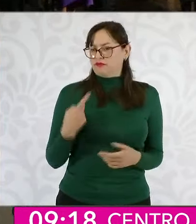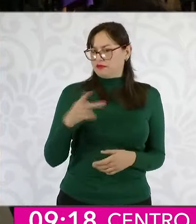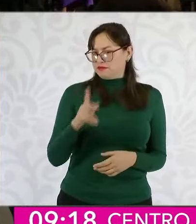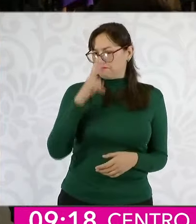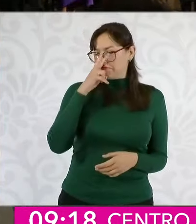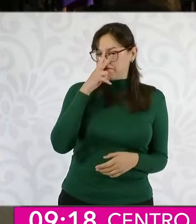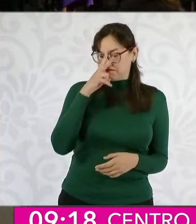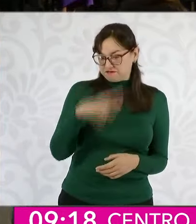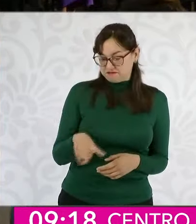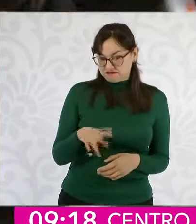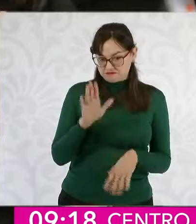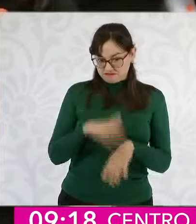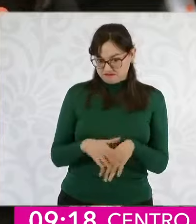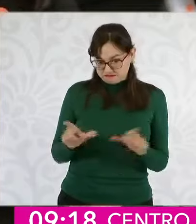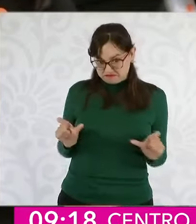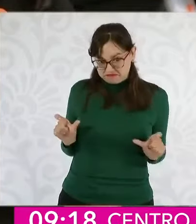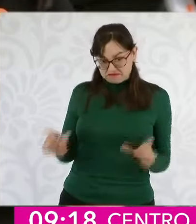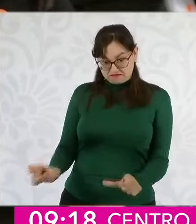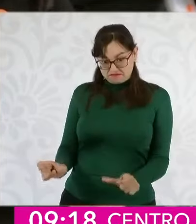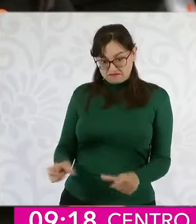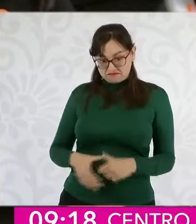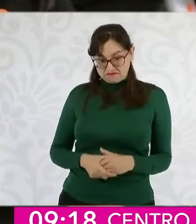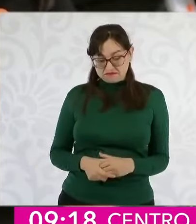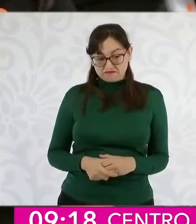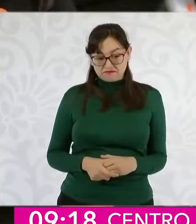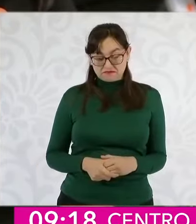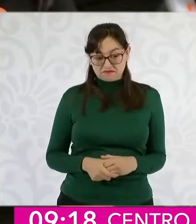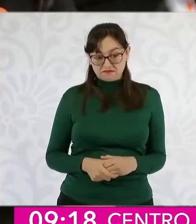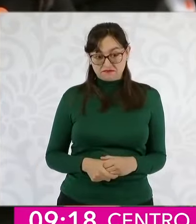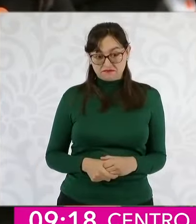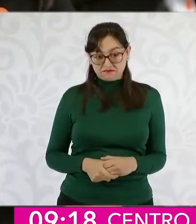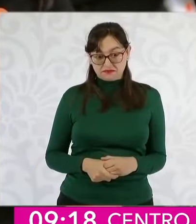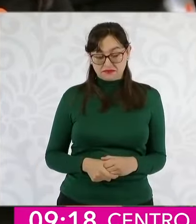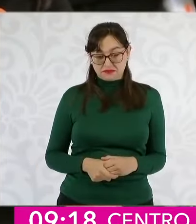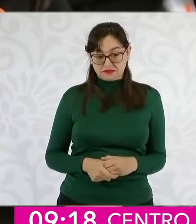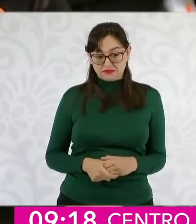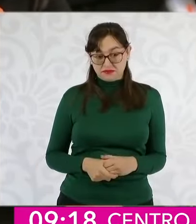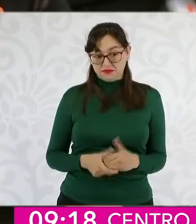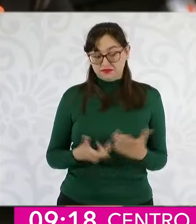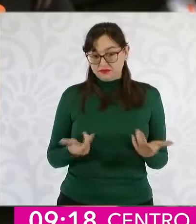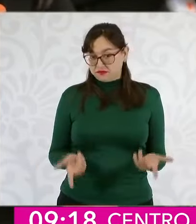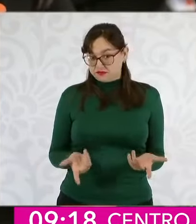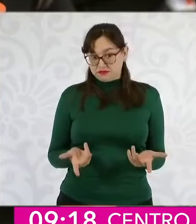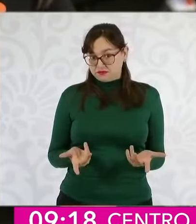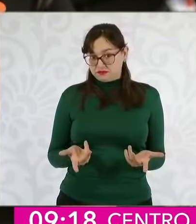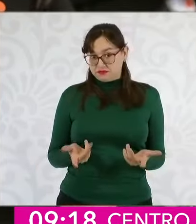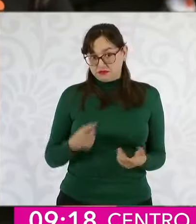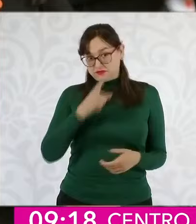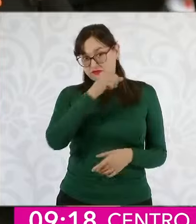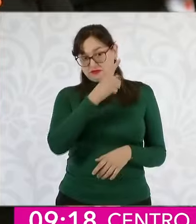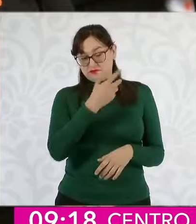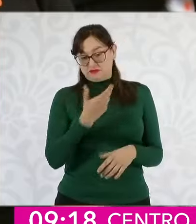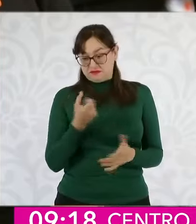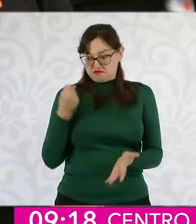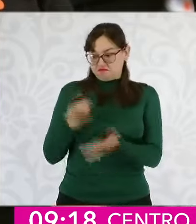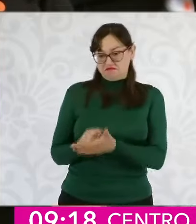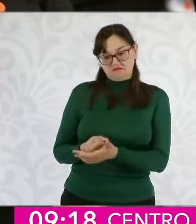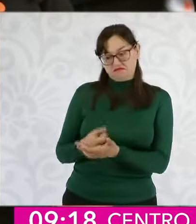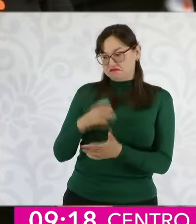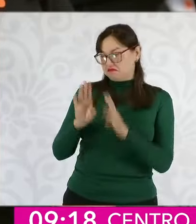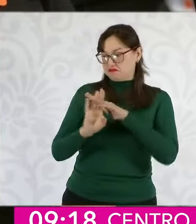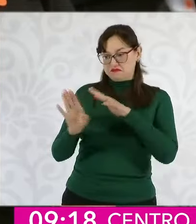buscaría aumentar esos esfuerzos que ya estaba haciendo en estos años en respuesta a la exigencia del nuevo